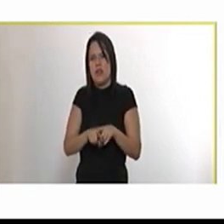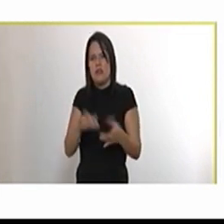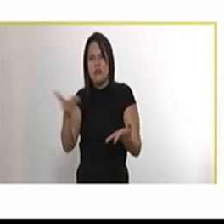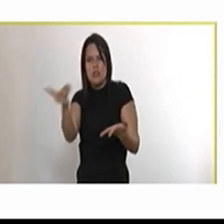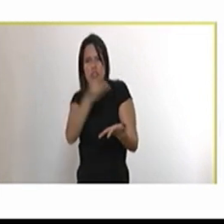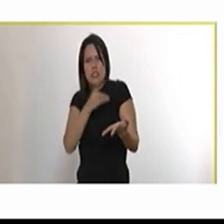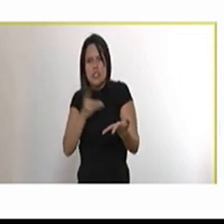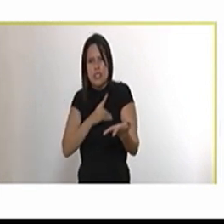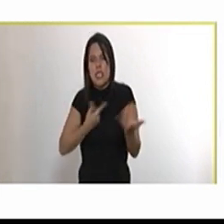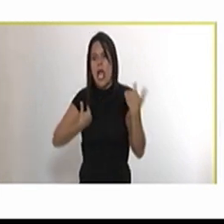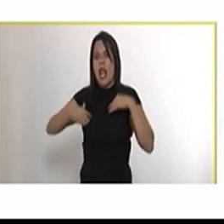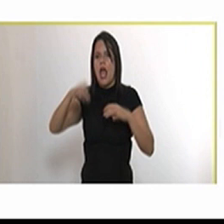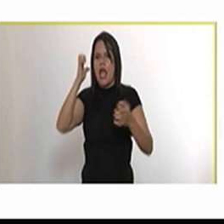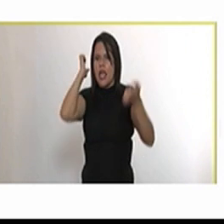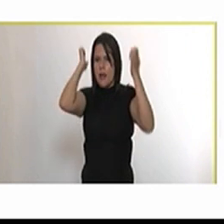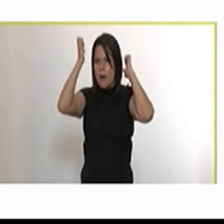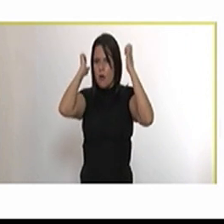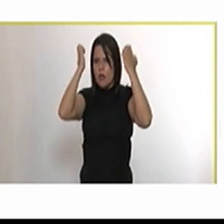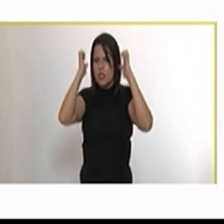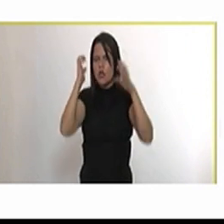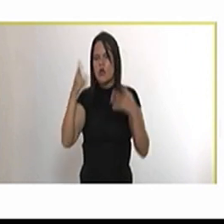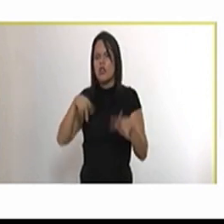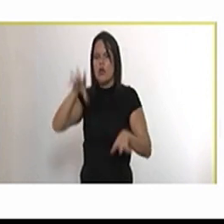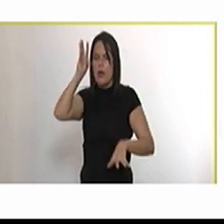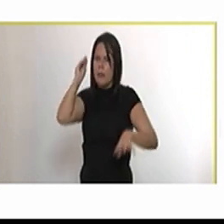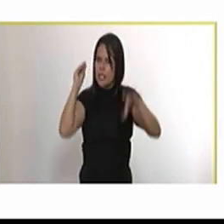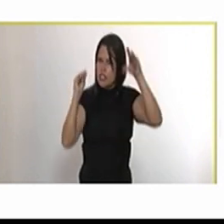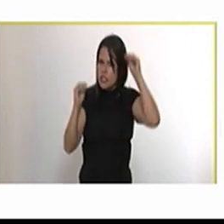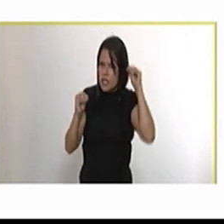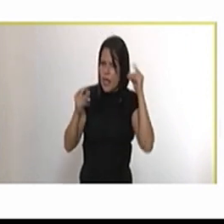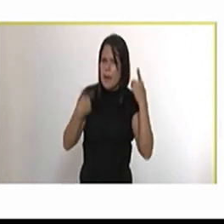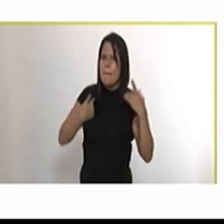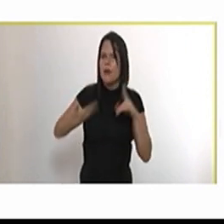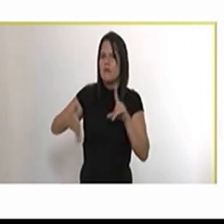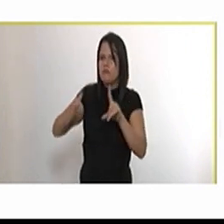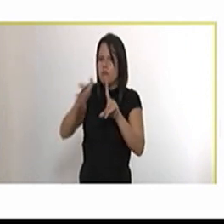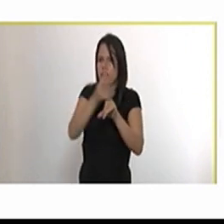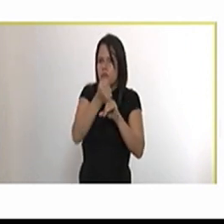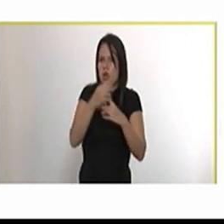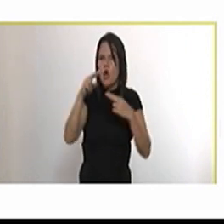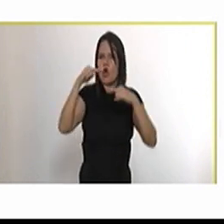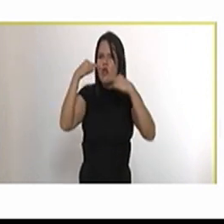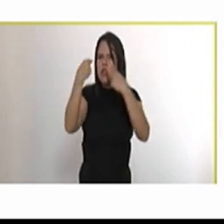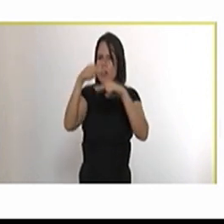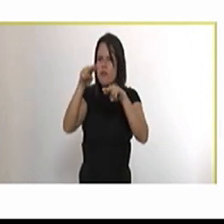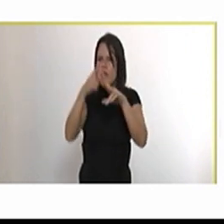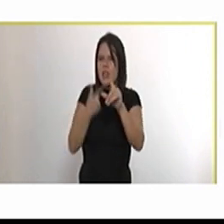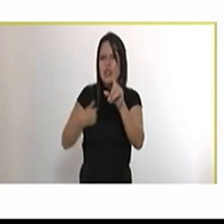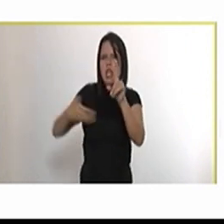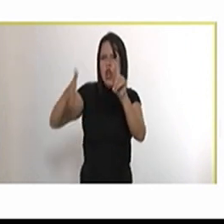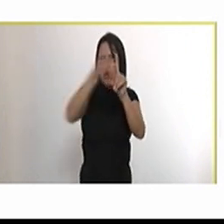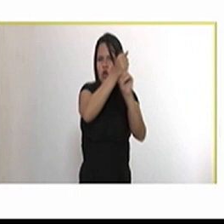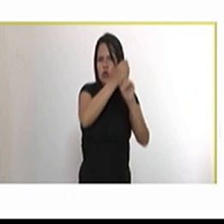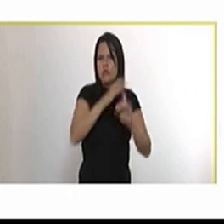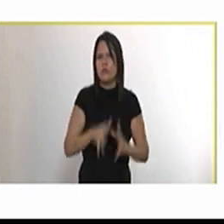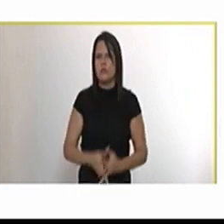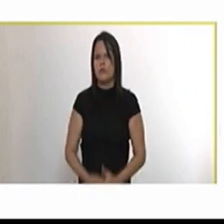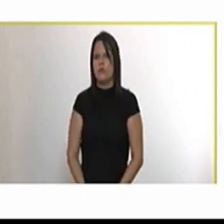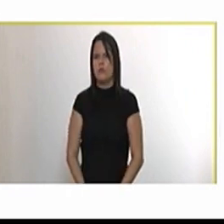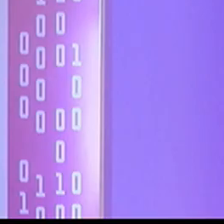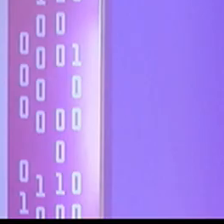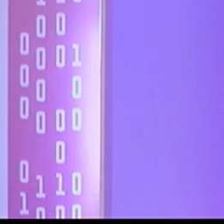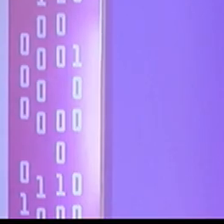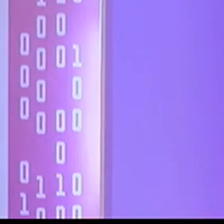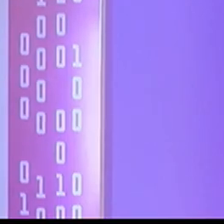de diseñar la evaluación de los aprendizajes para identificar el nivel de logro de las metas u objetivos